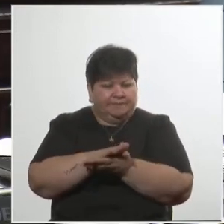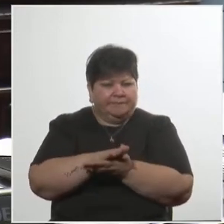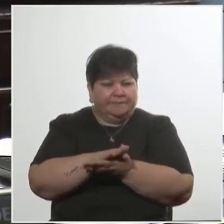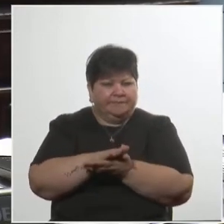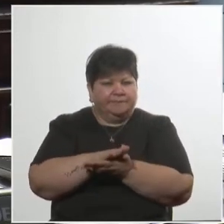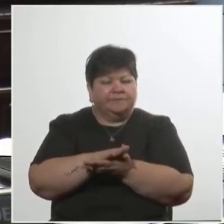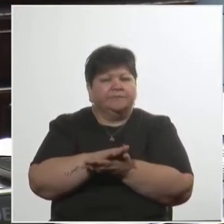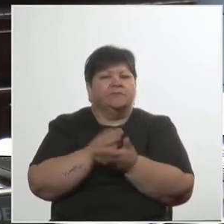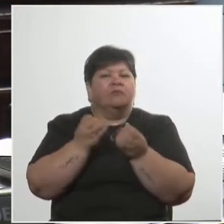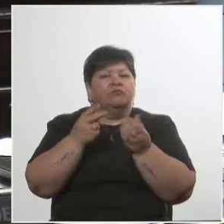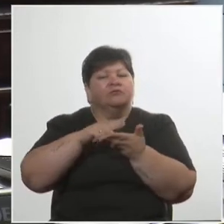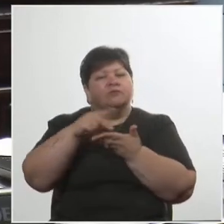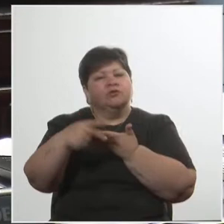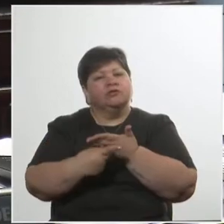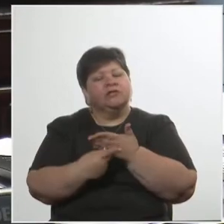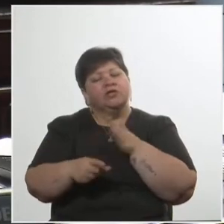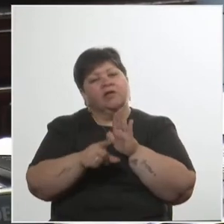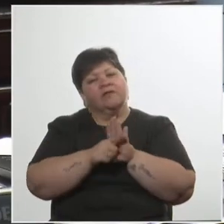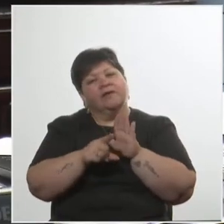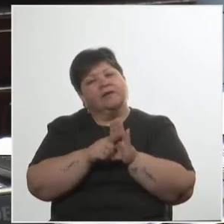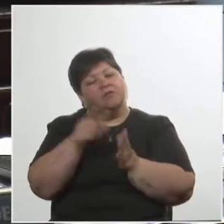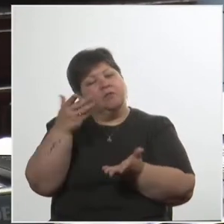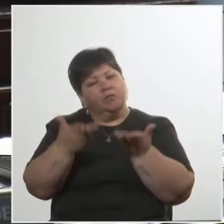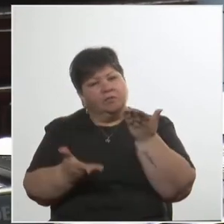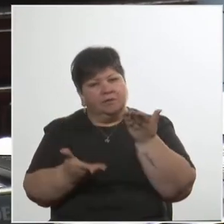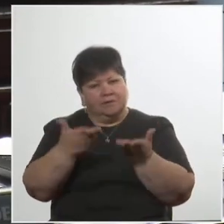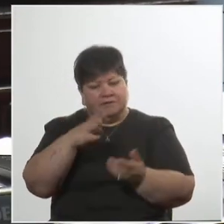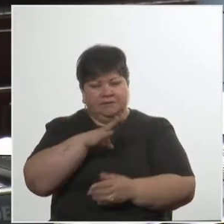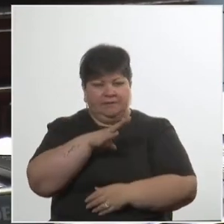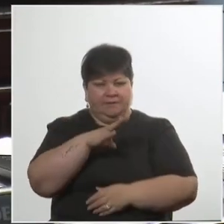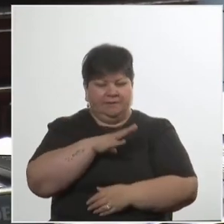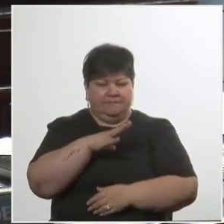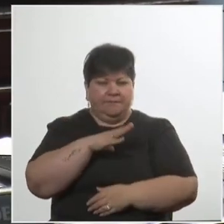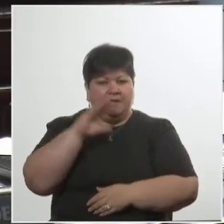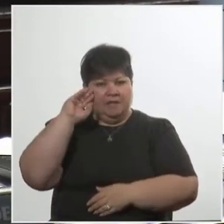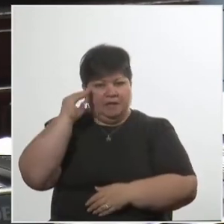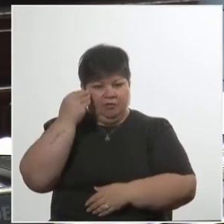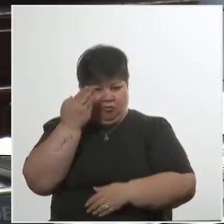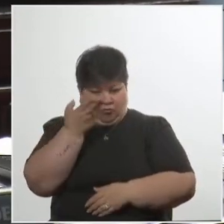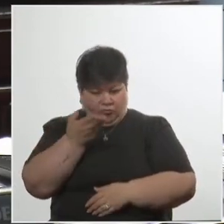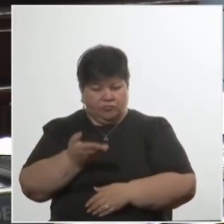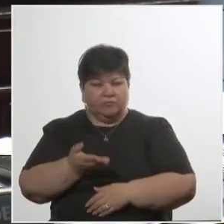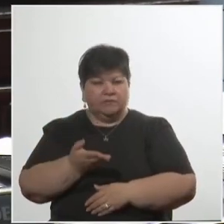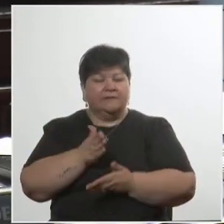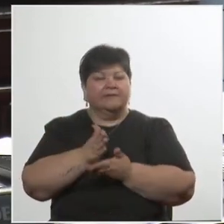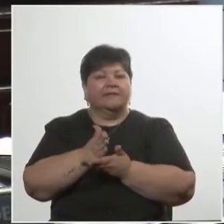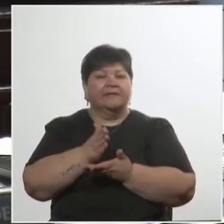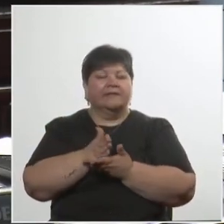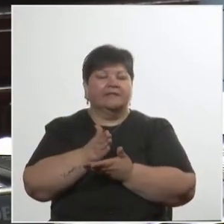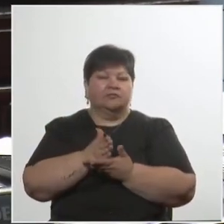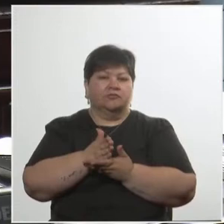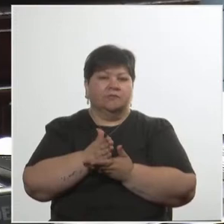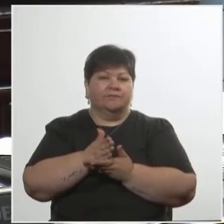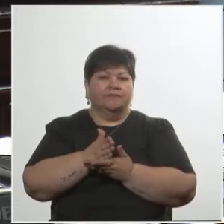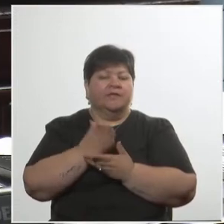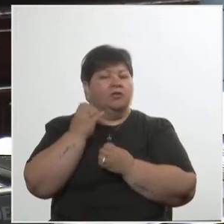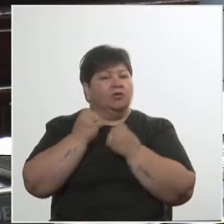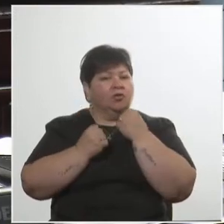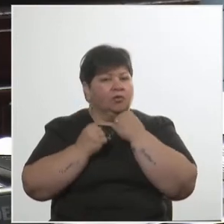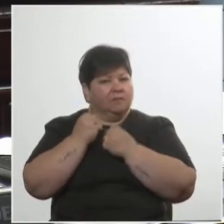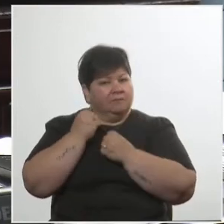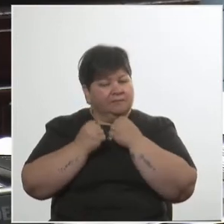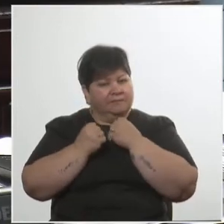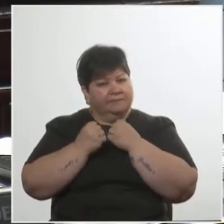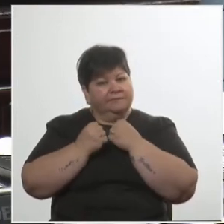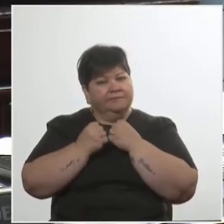queremos que este proyecto de ley les hace justicia y les reconoce el derecho a una reparación que no solo será económica sino